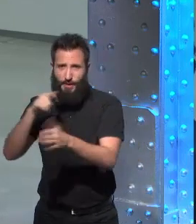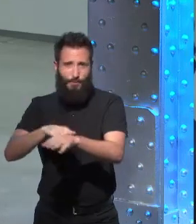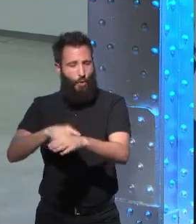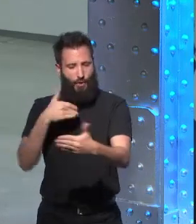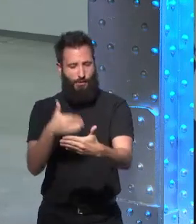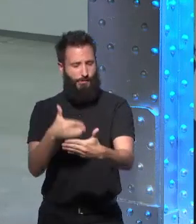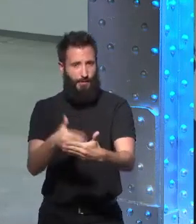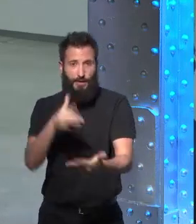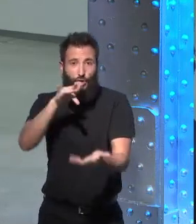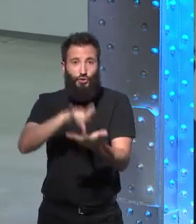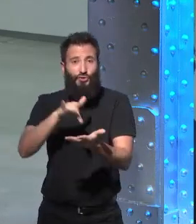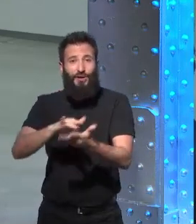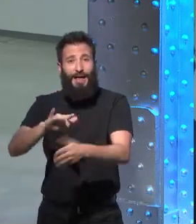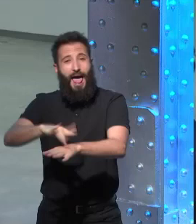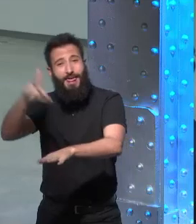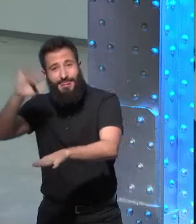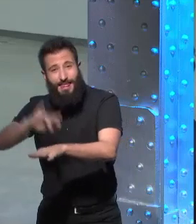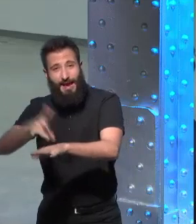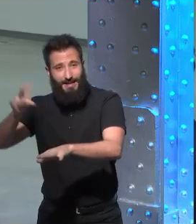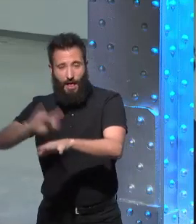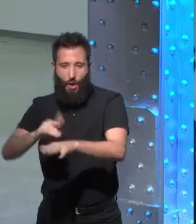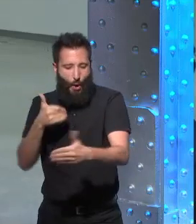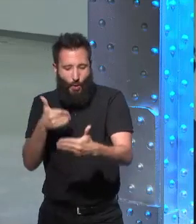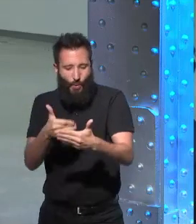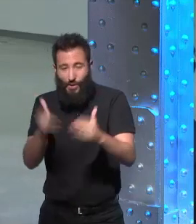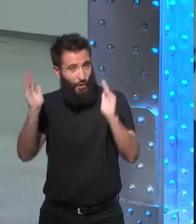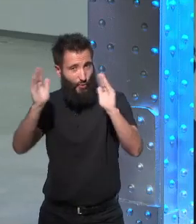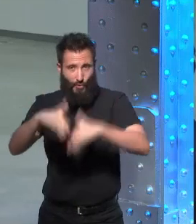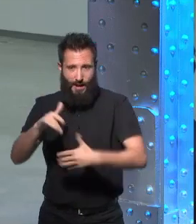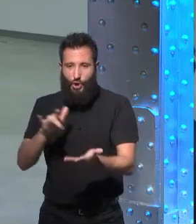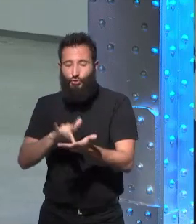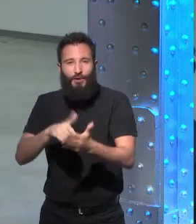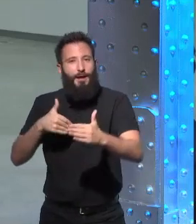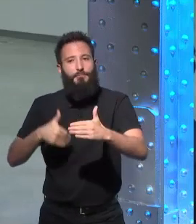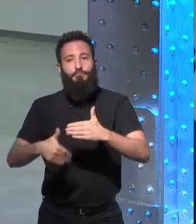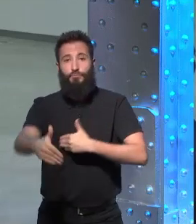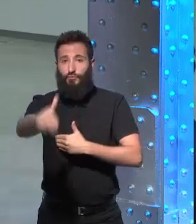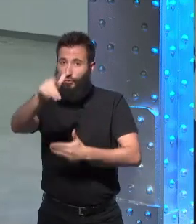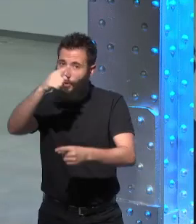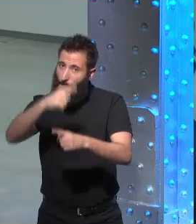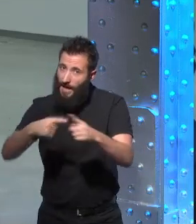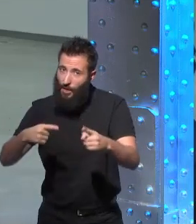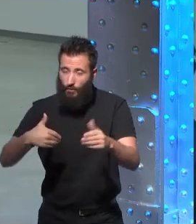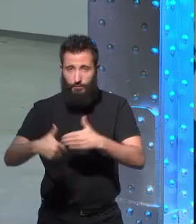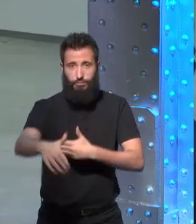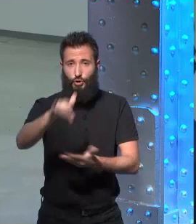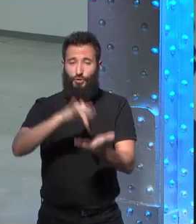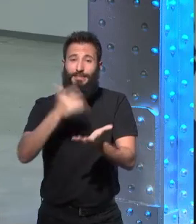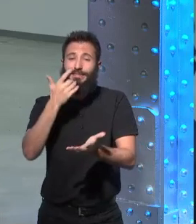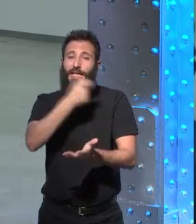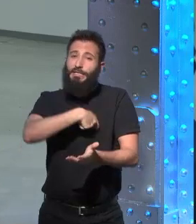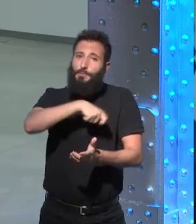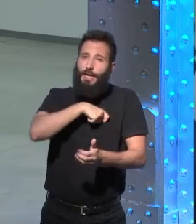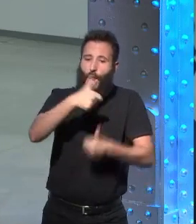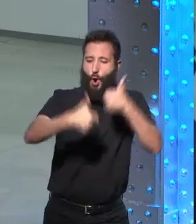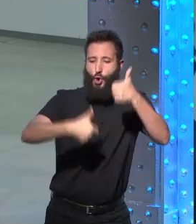El impacto de la digitalización no se percibe en el corto plazo, va a ser en el medio y largo plazo. Si España pierde competitividad,